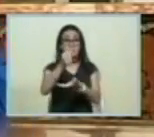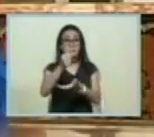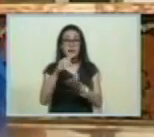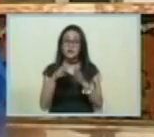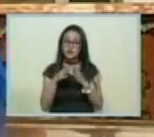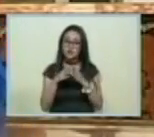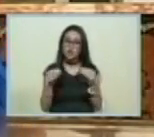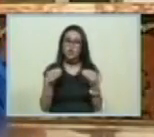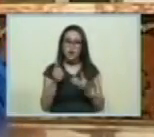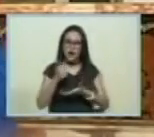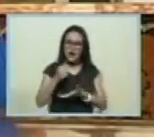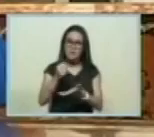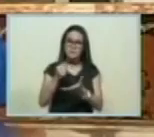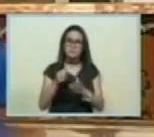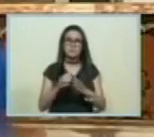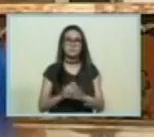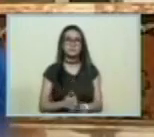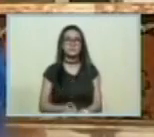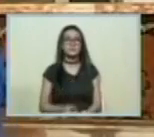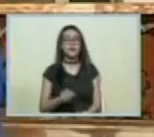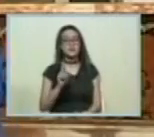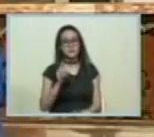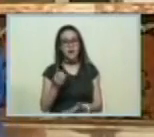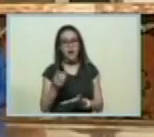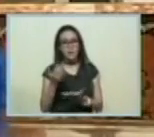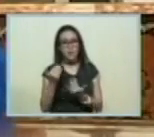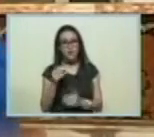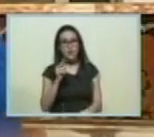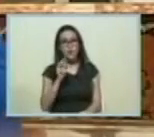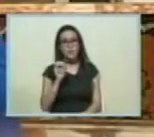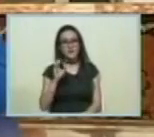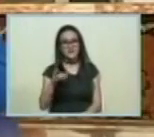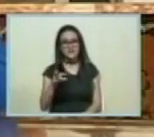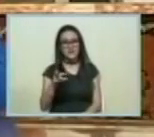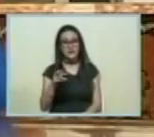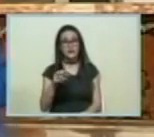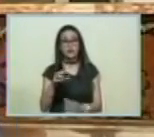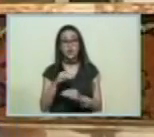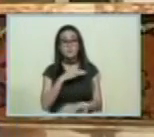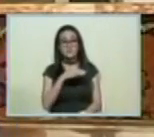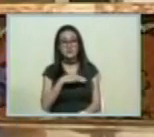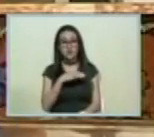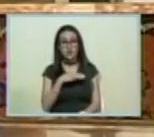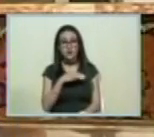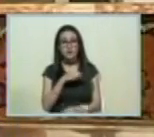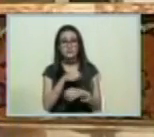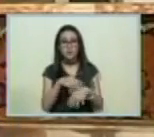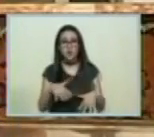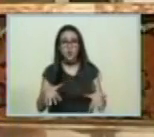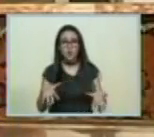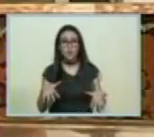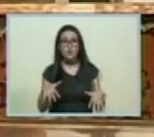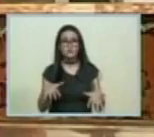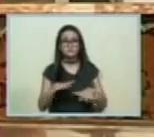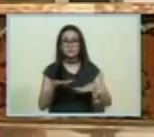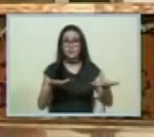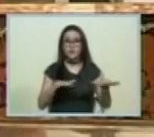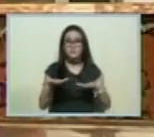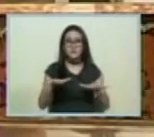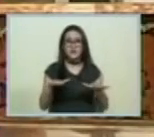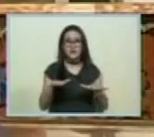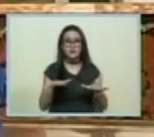CLAP. Pido el apoyo de las VCH, pido el apoyo de los misioneros, de las misiones, de los